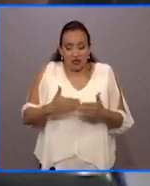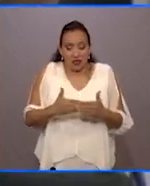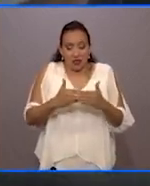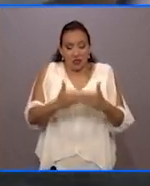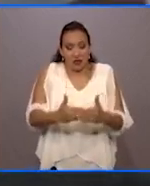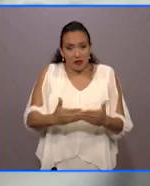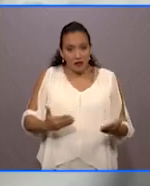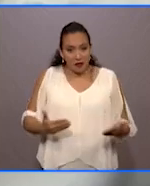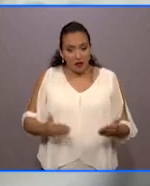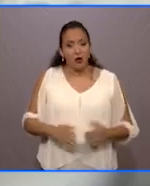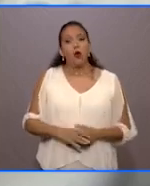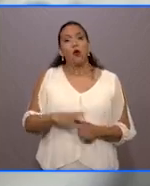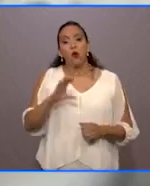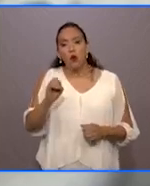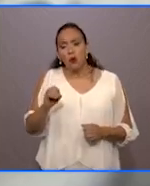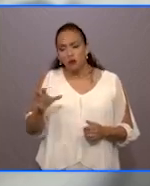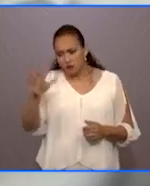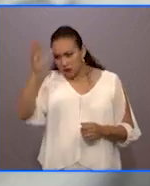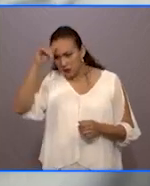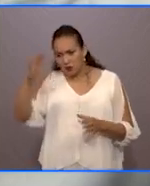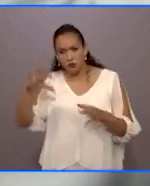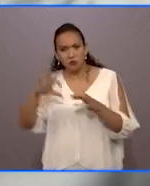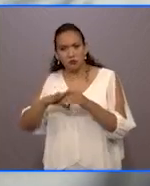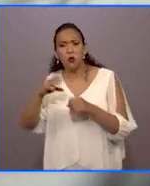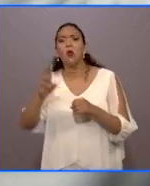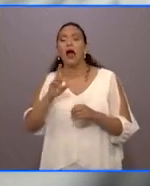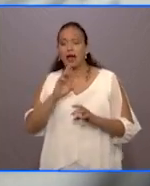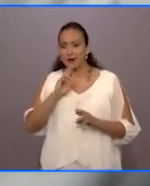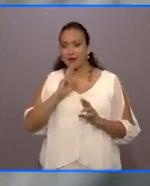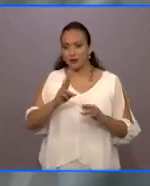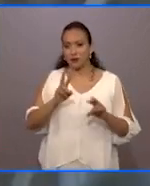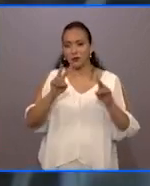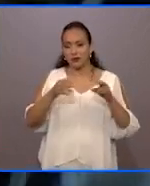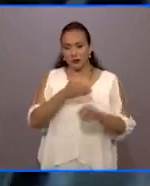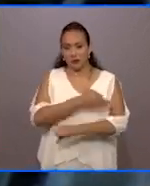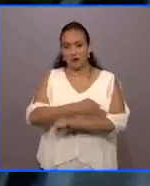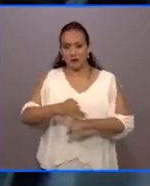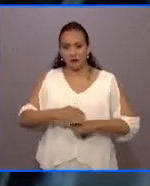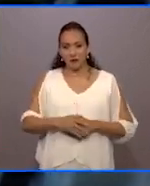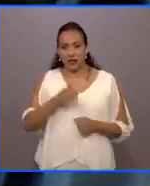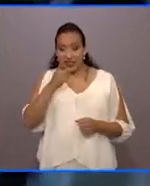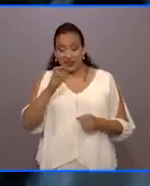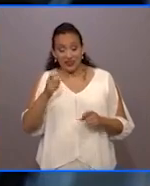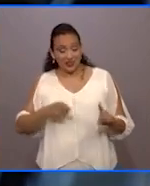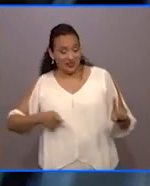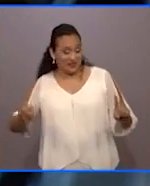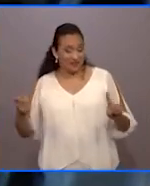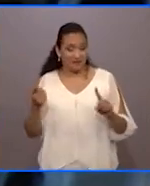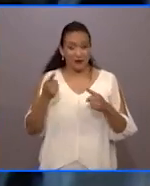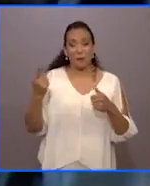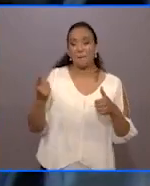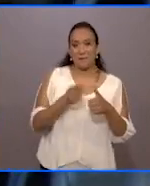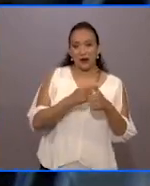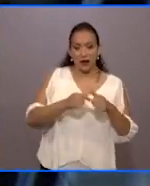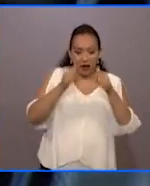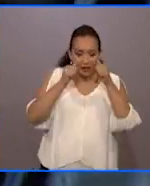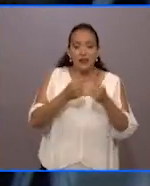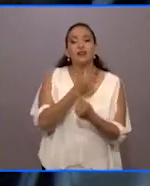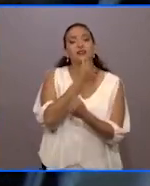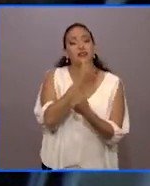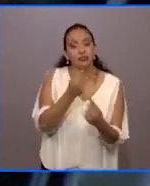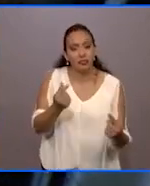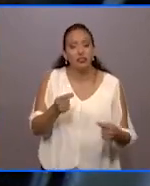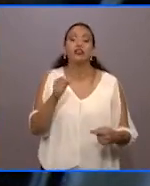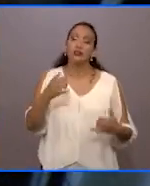por subrogación y en concordancia con la jurisprudencia en materia familiar, es considerado primordial el interés superior de niñas, niños